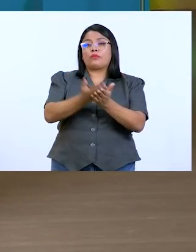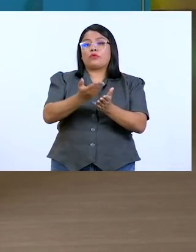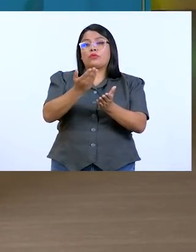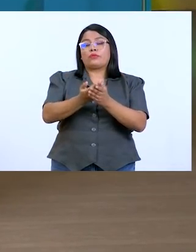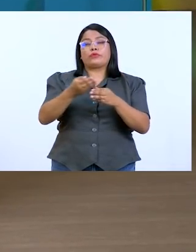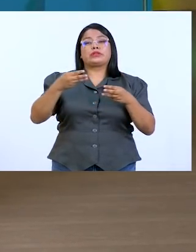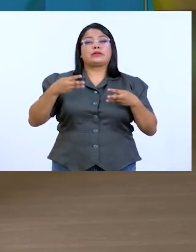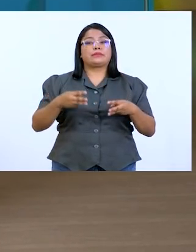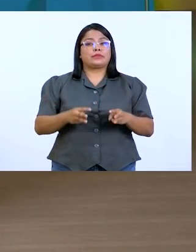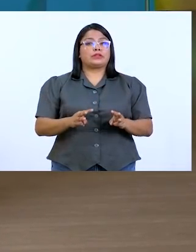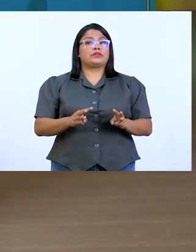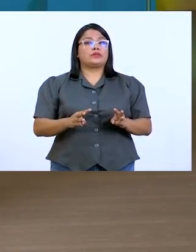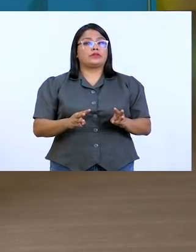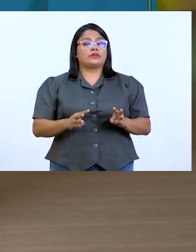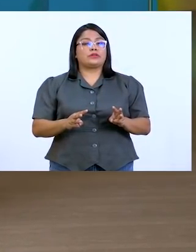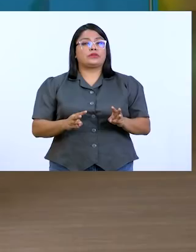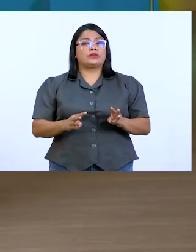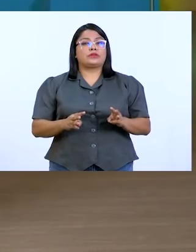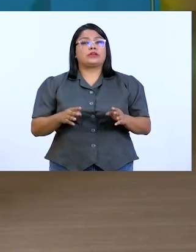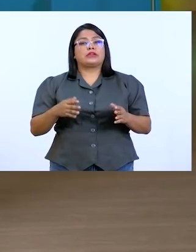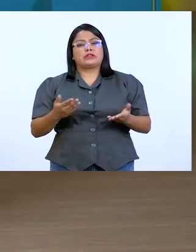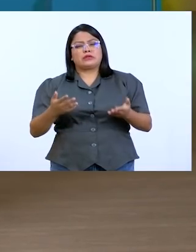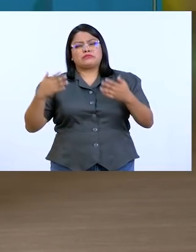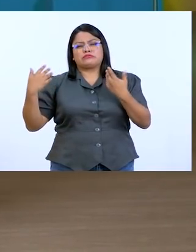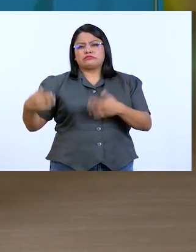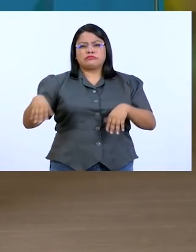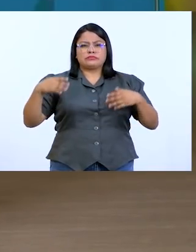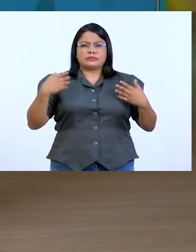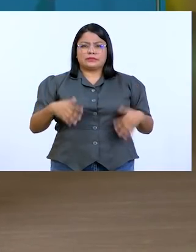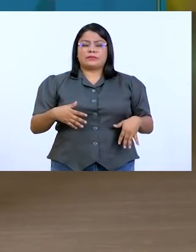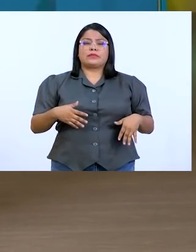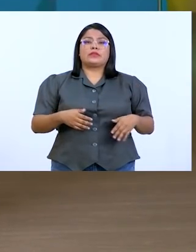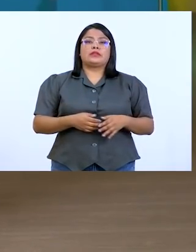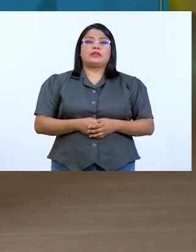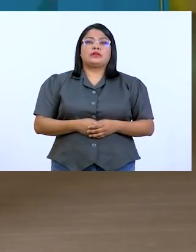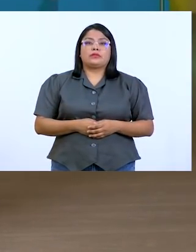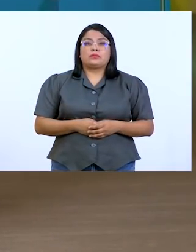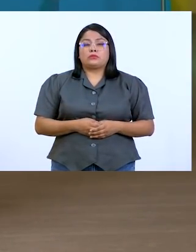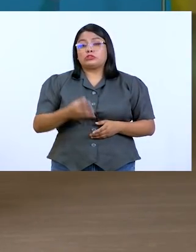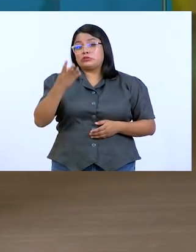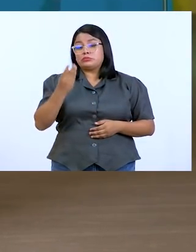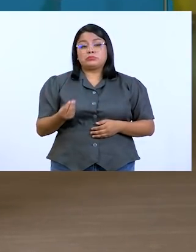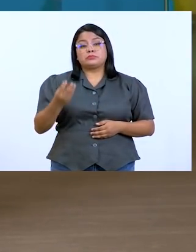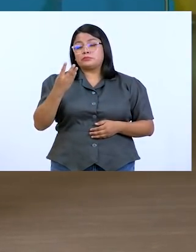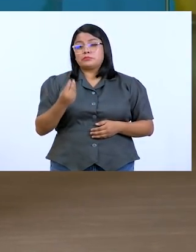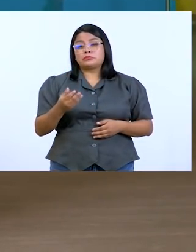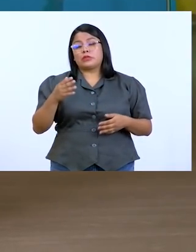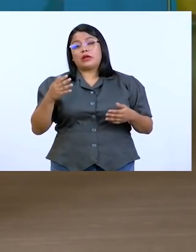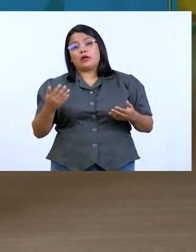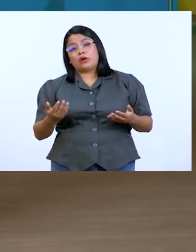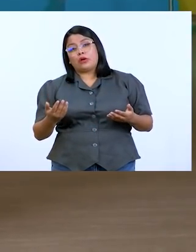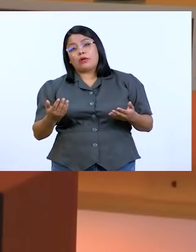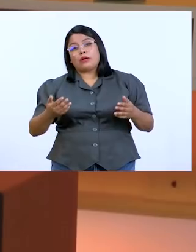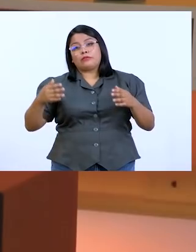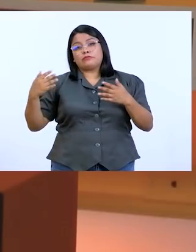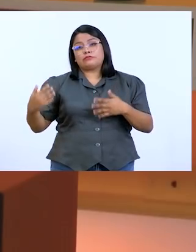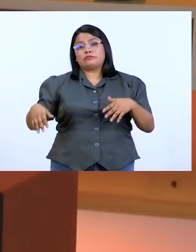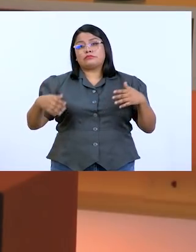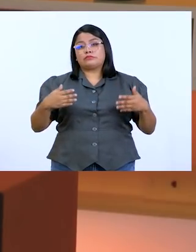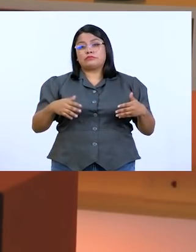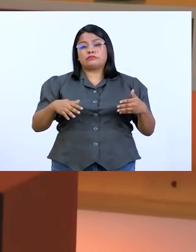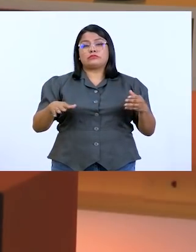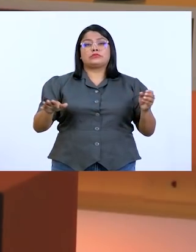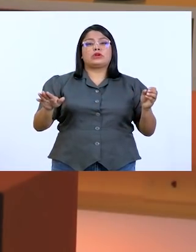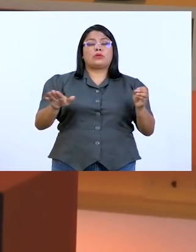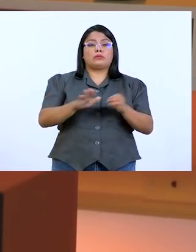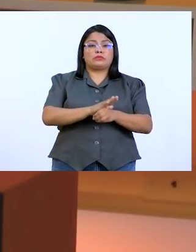una propuesta metodológica acerca de actividades, tanto actividades cotidianas como